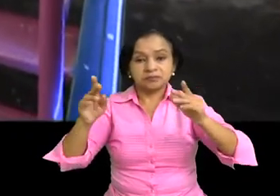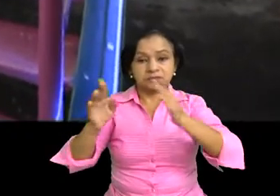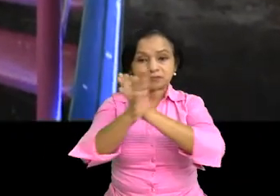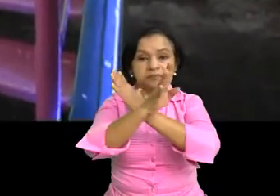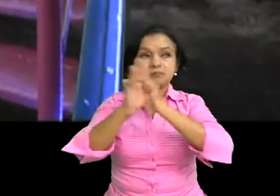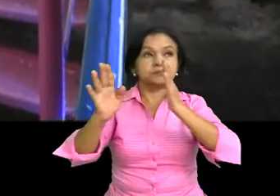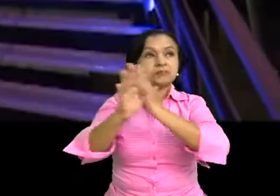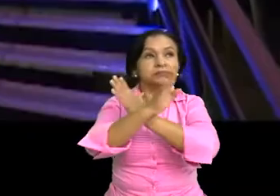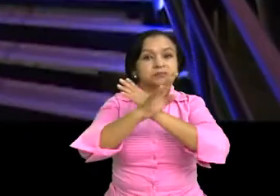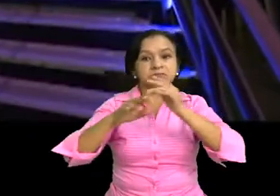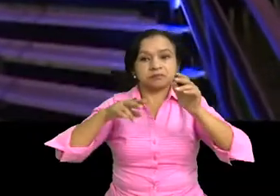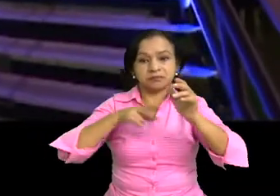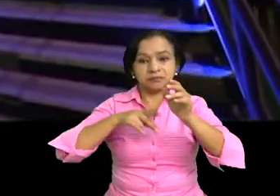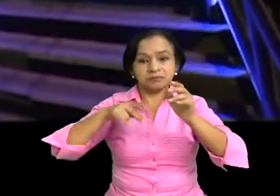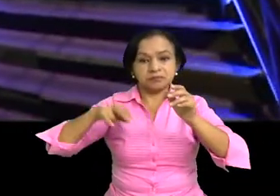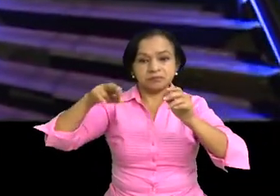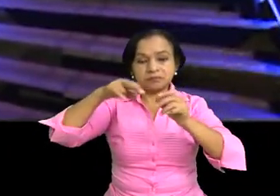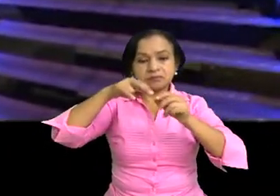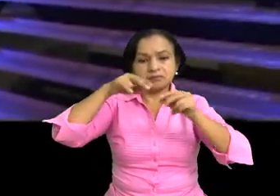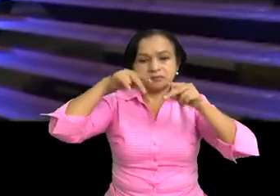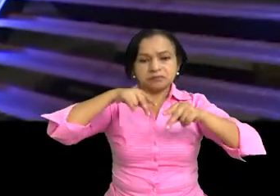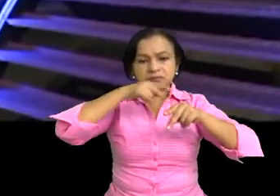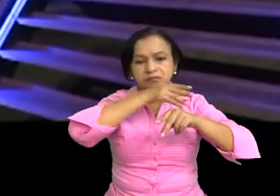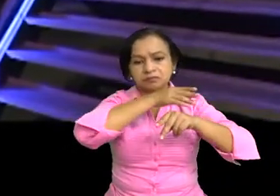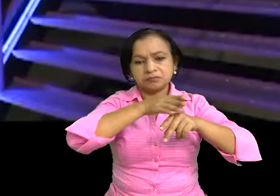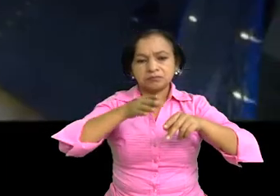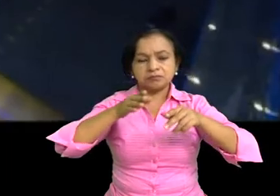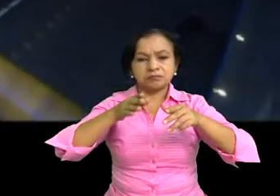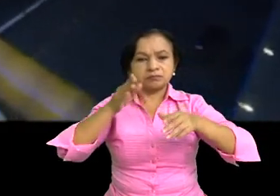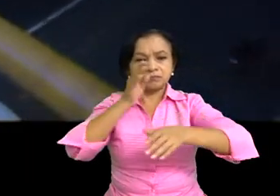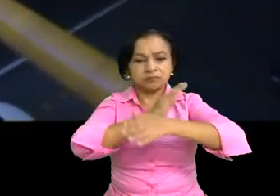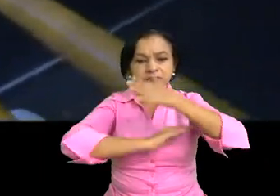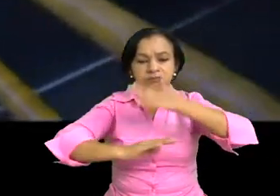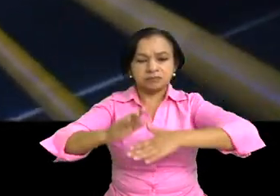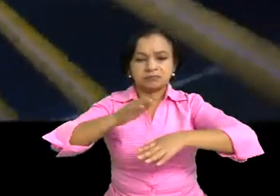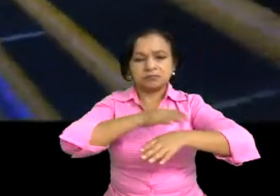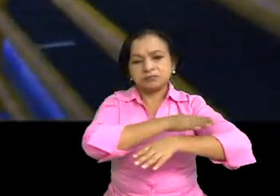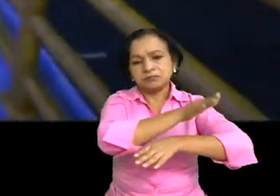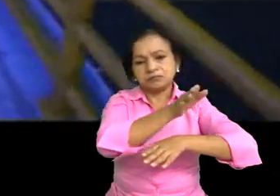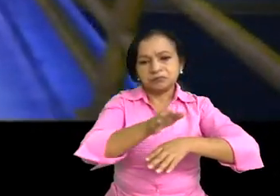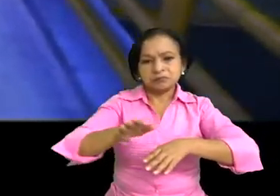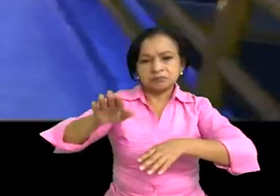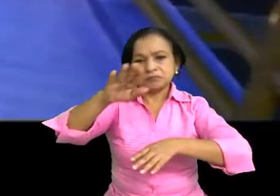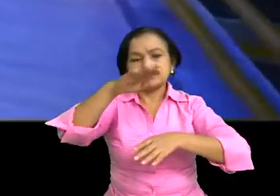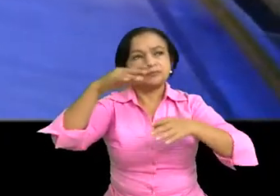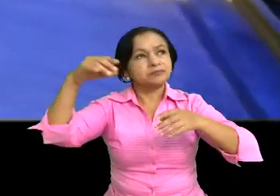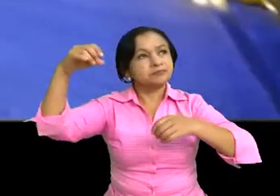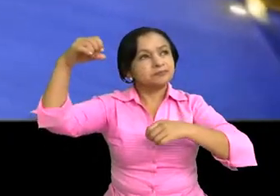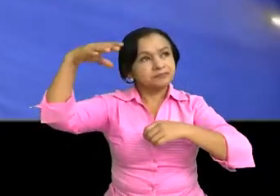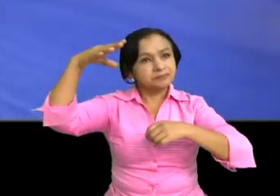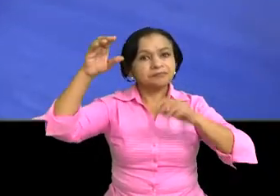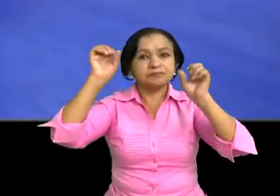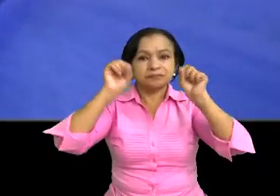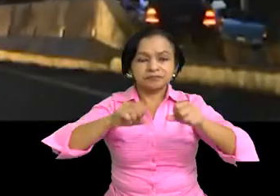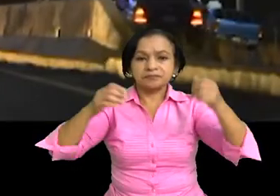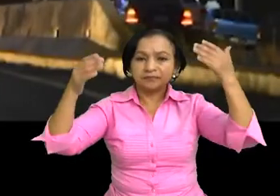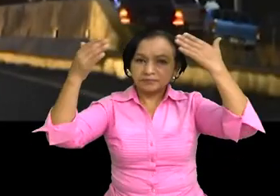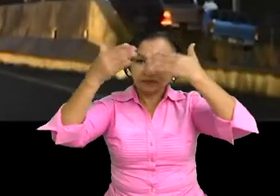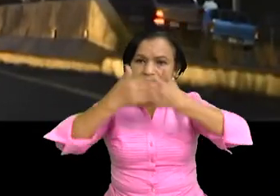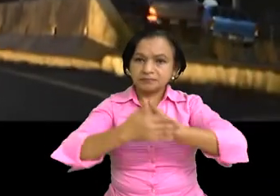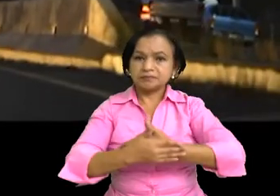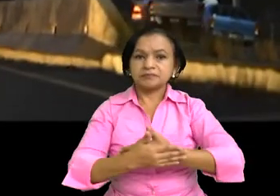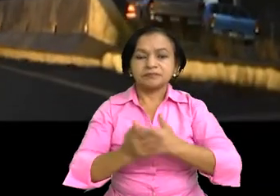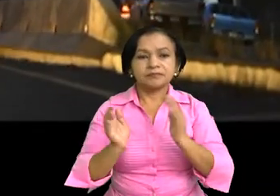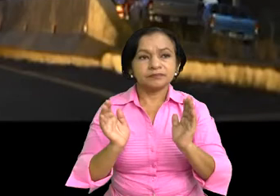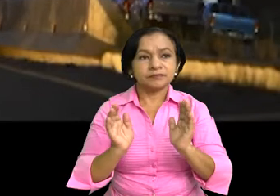en gradas y tiene acceso en rampas para personas con capacidades diferentes. Está iluminado en la noche,